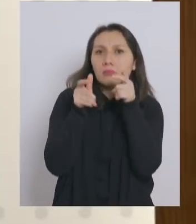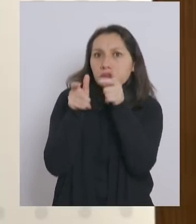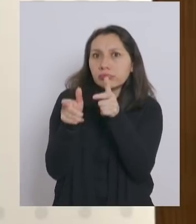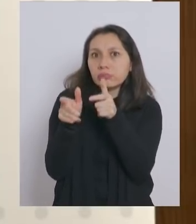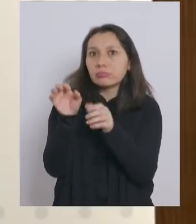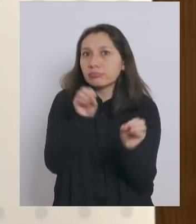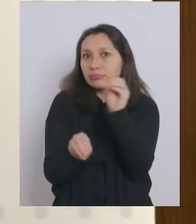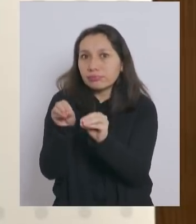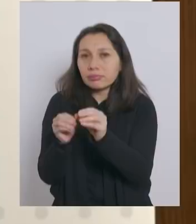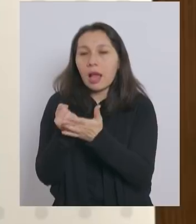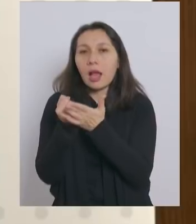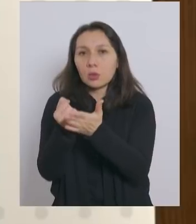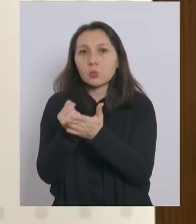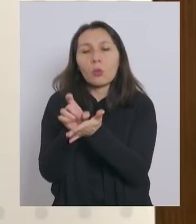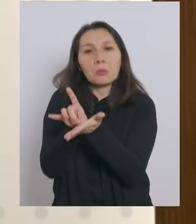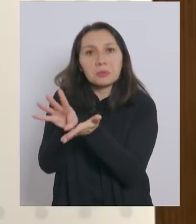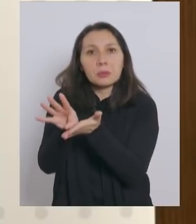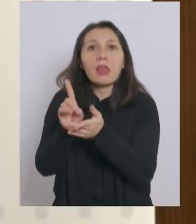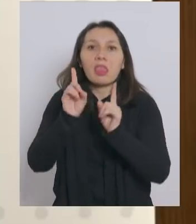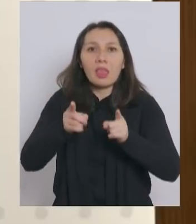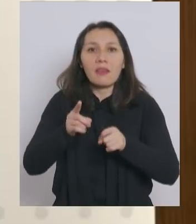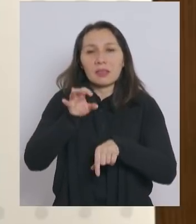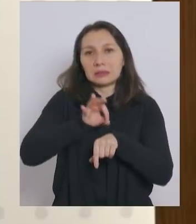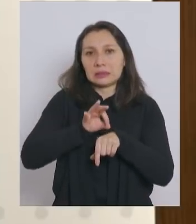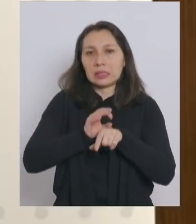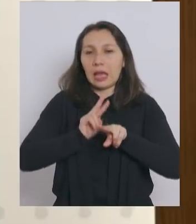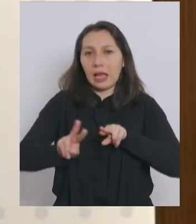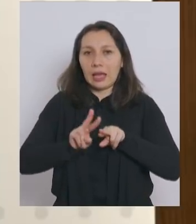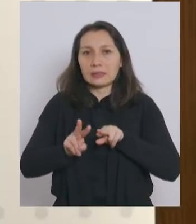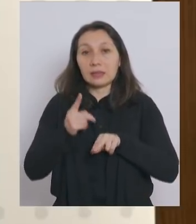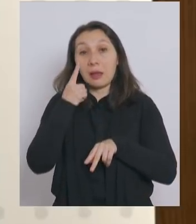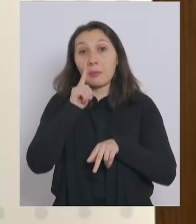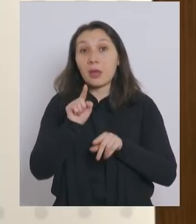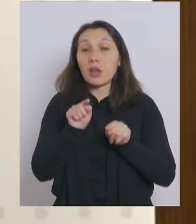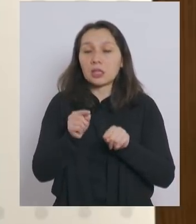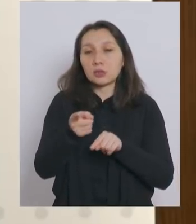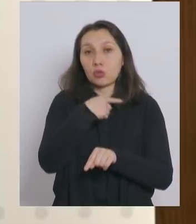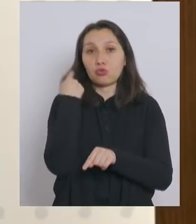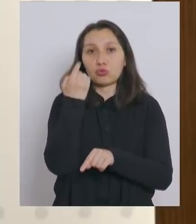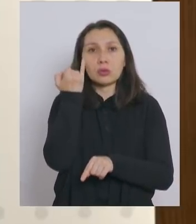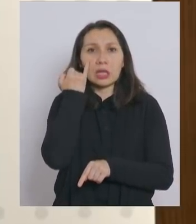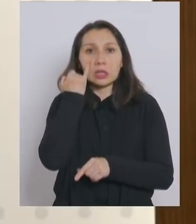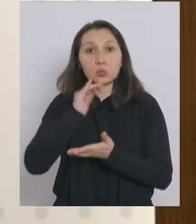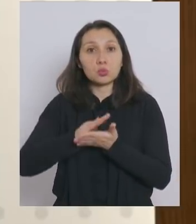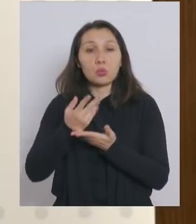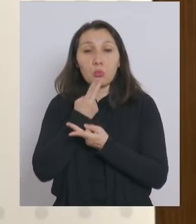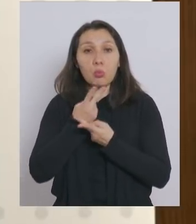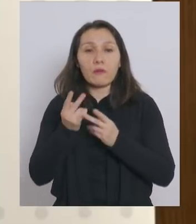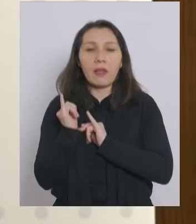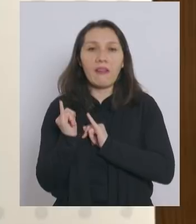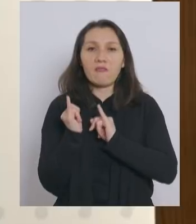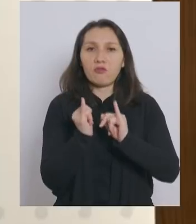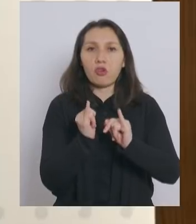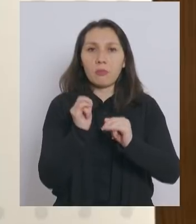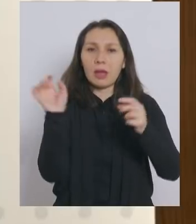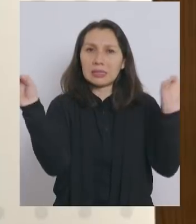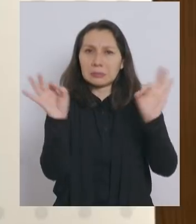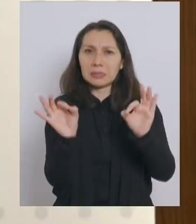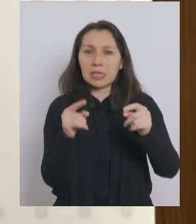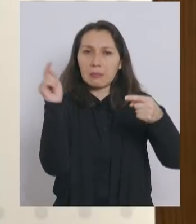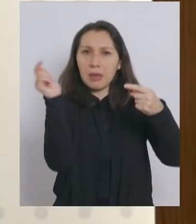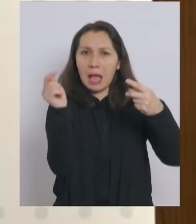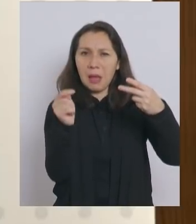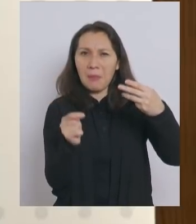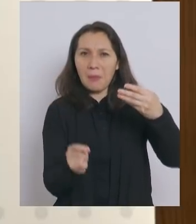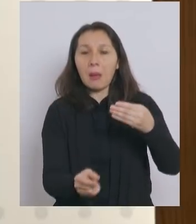un buen trabajo que tiene que hacer el clínico, pero claramente, para eso estamos también como Instituto de Salud Pública, entregar ciertos lineamientos y herramientas